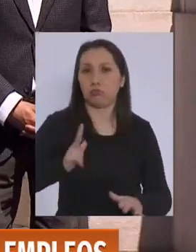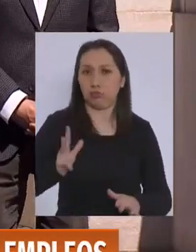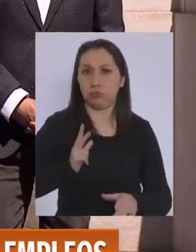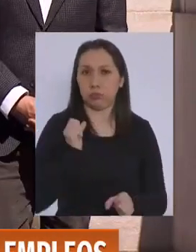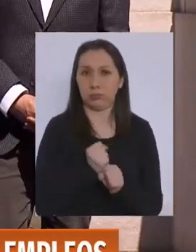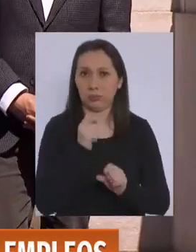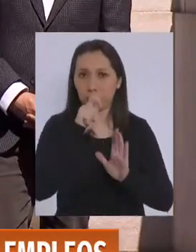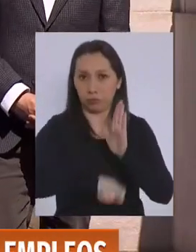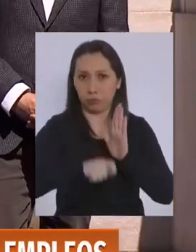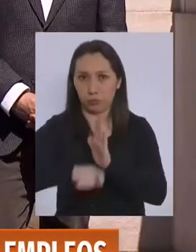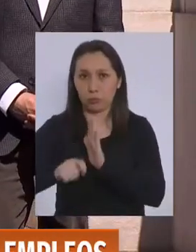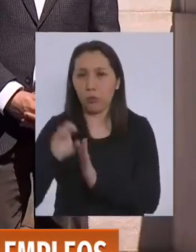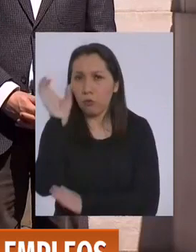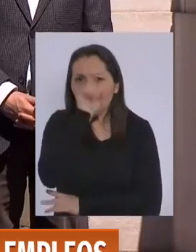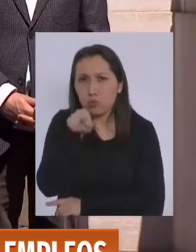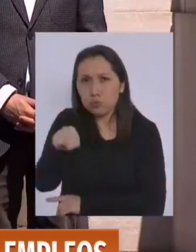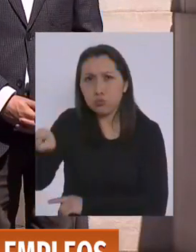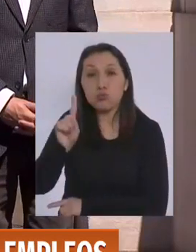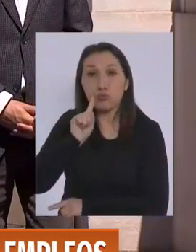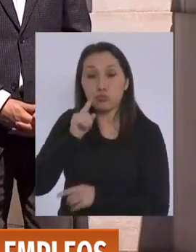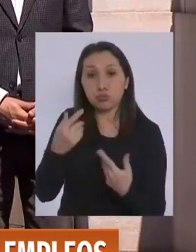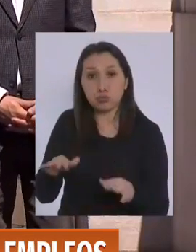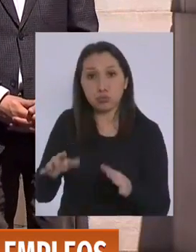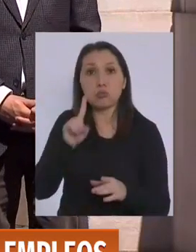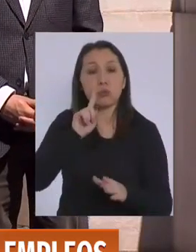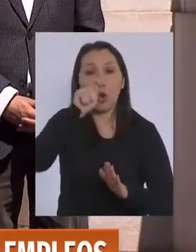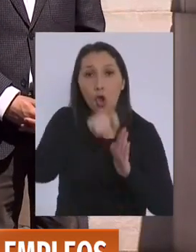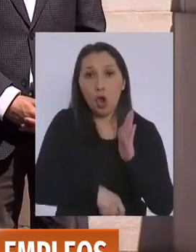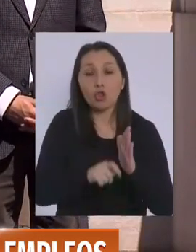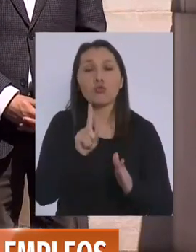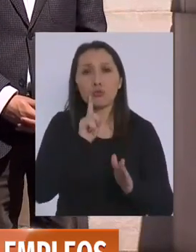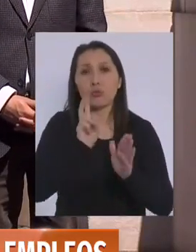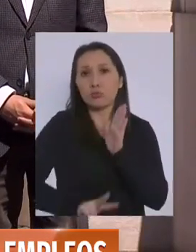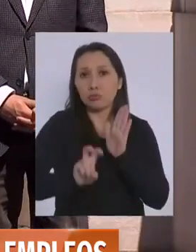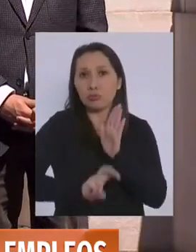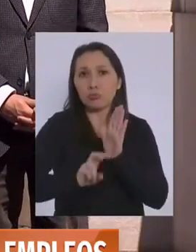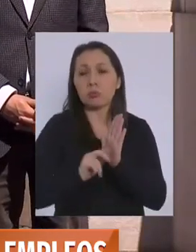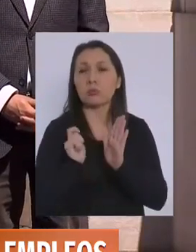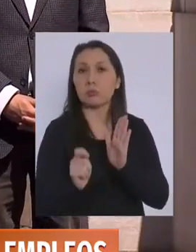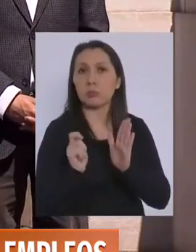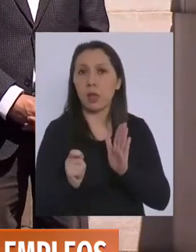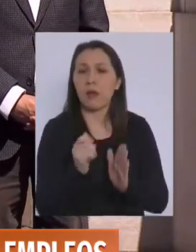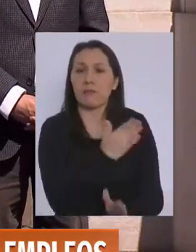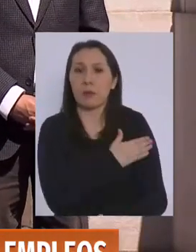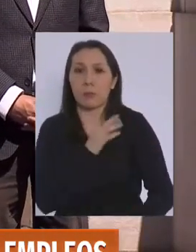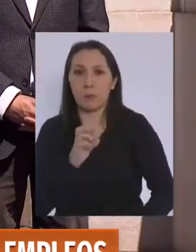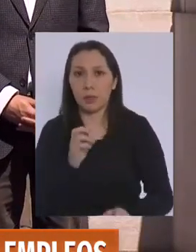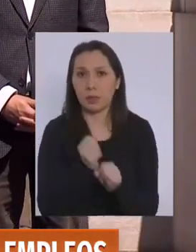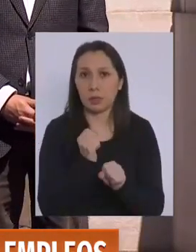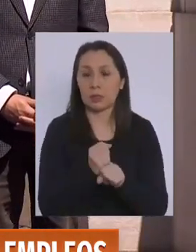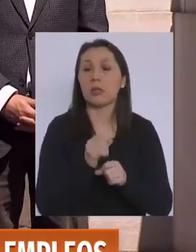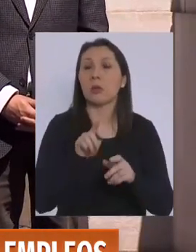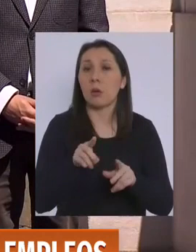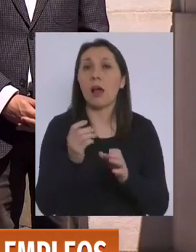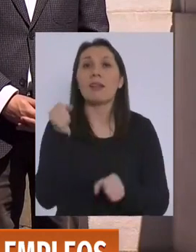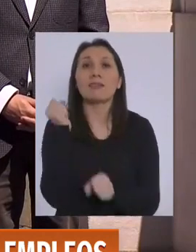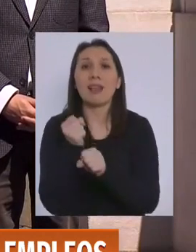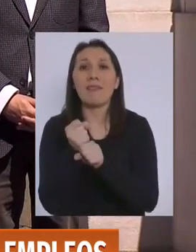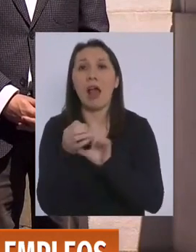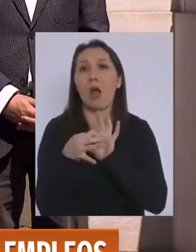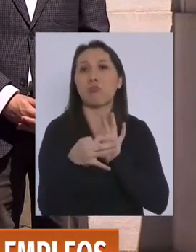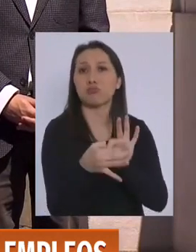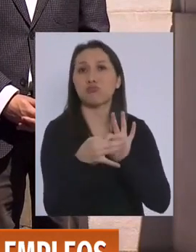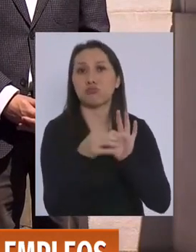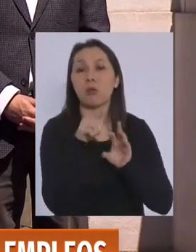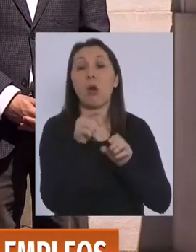estamos buscando, son trabajadores que tengan un trabajo con cotizaciones previsionales, como trabajador dependiente, y por lo tanto tengan